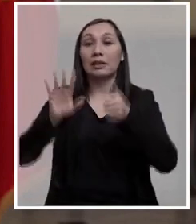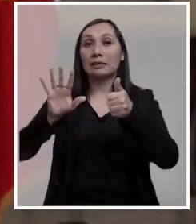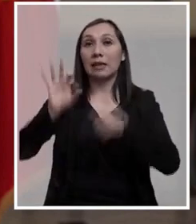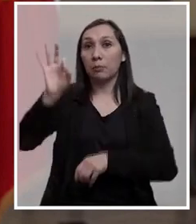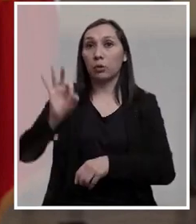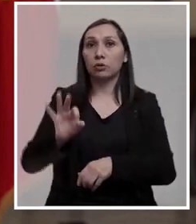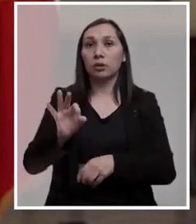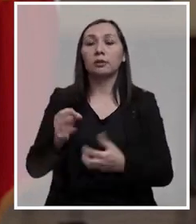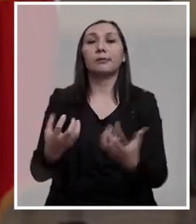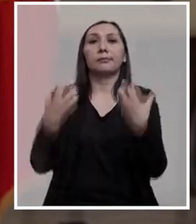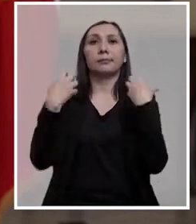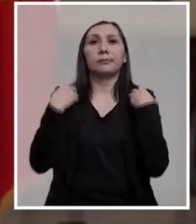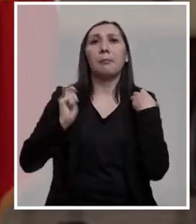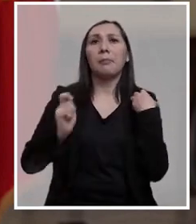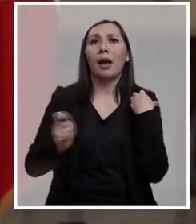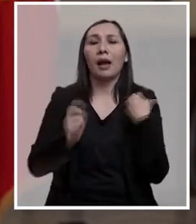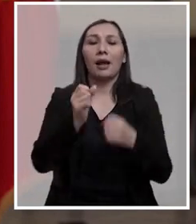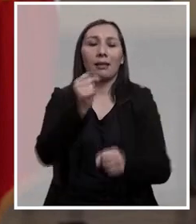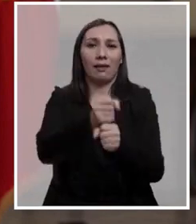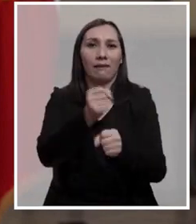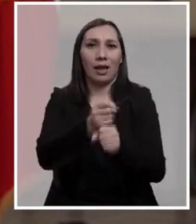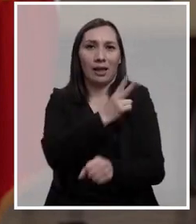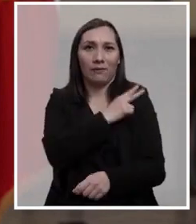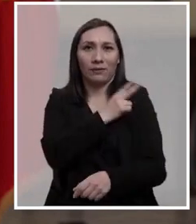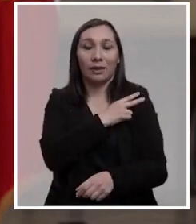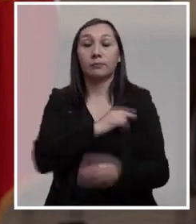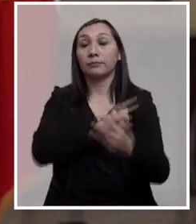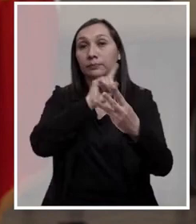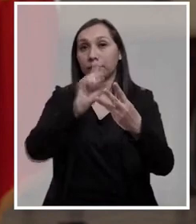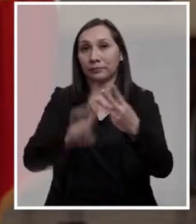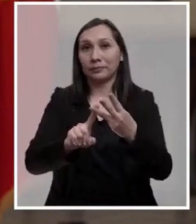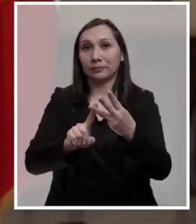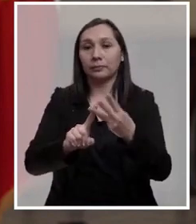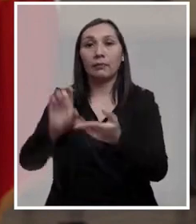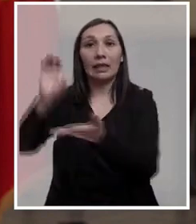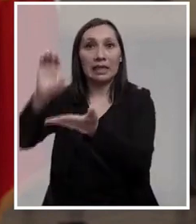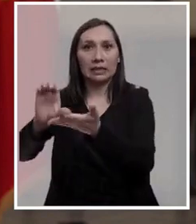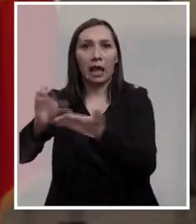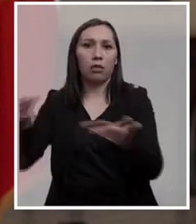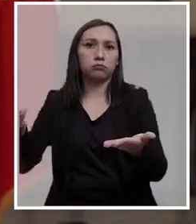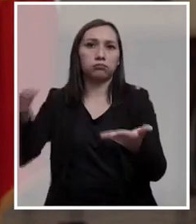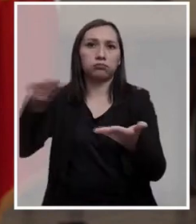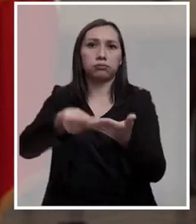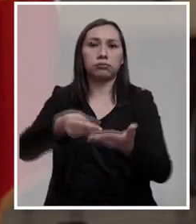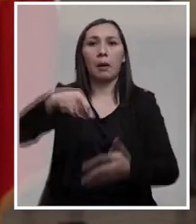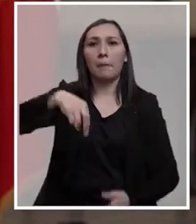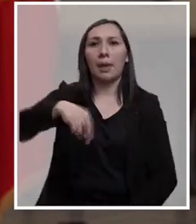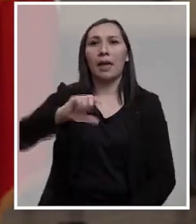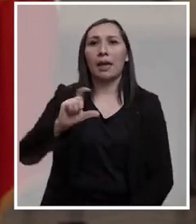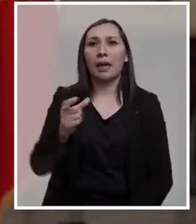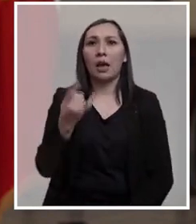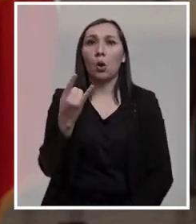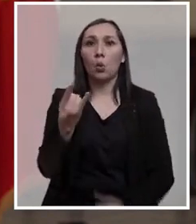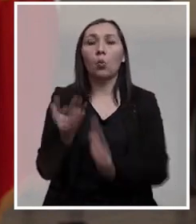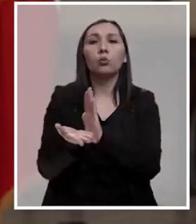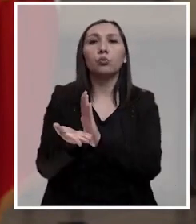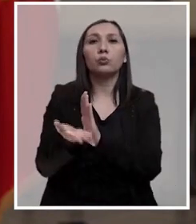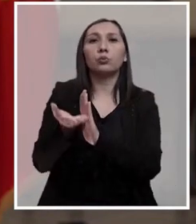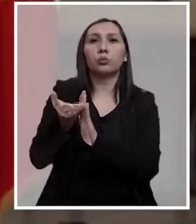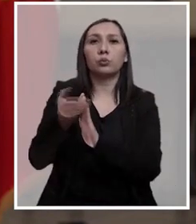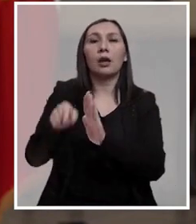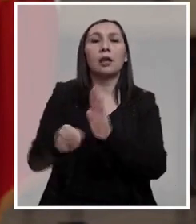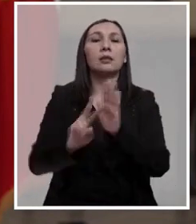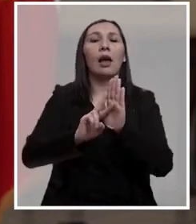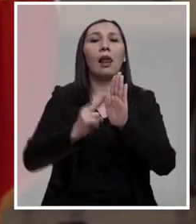6% del cargo de los empleadores y tres el aporte que hace el estado mediante la pgu que será aumentado con